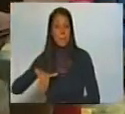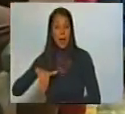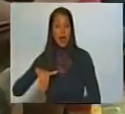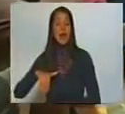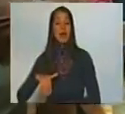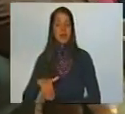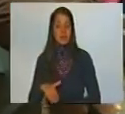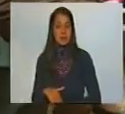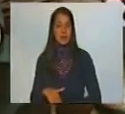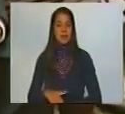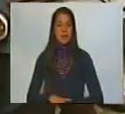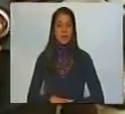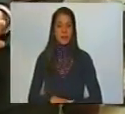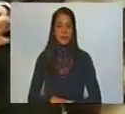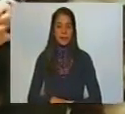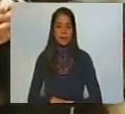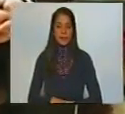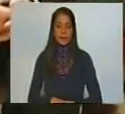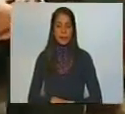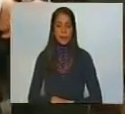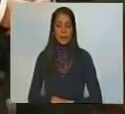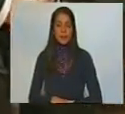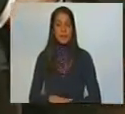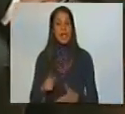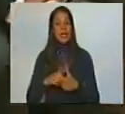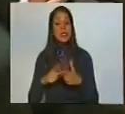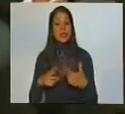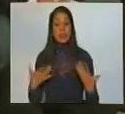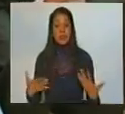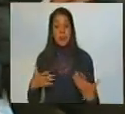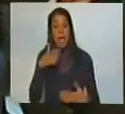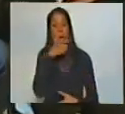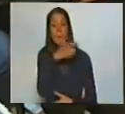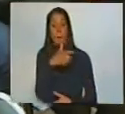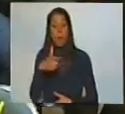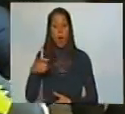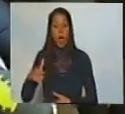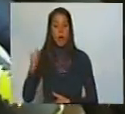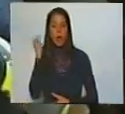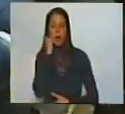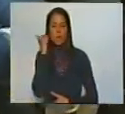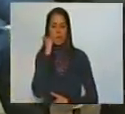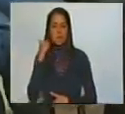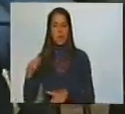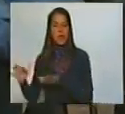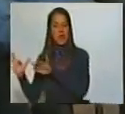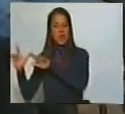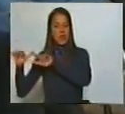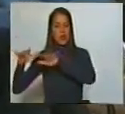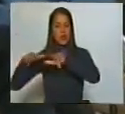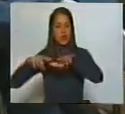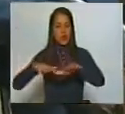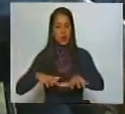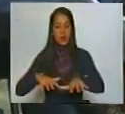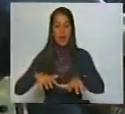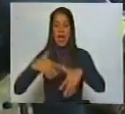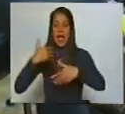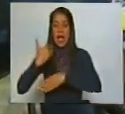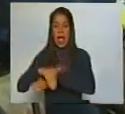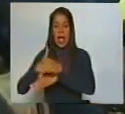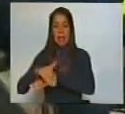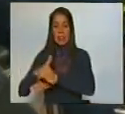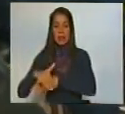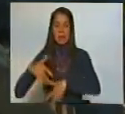comprender que era peregrinista, ¿no? Entonces, el pueblo sale a la calle, este es el primer hecho, y